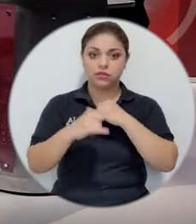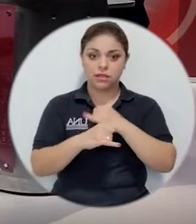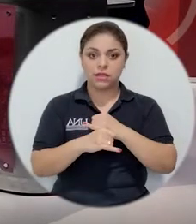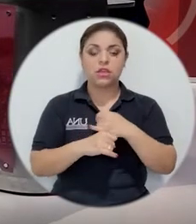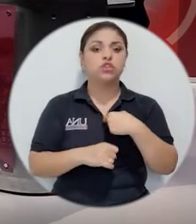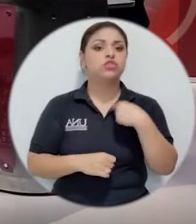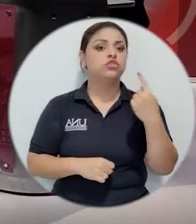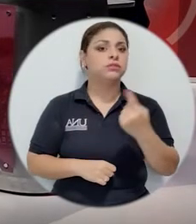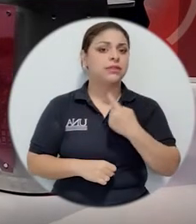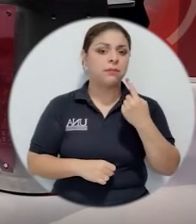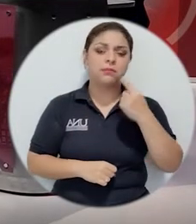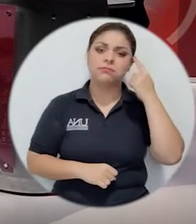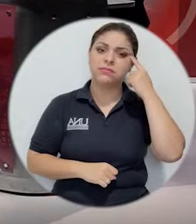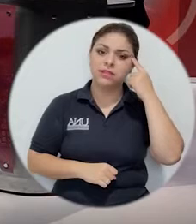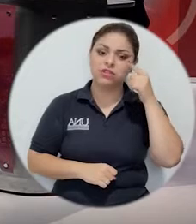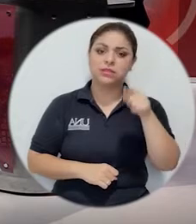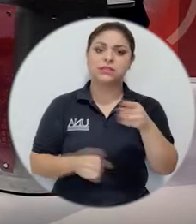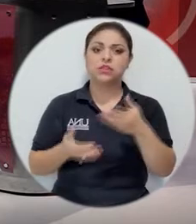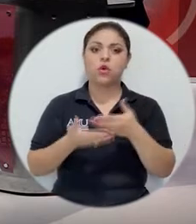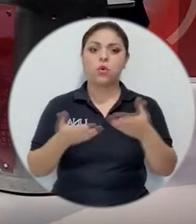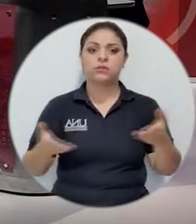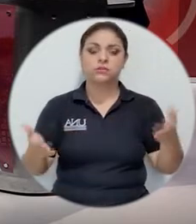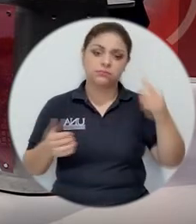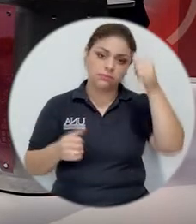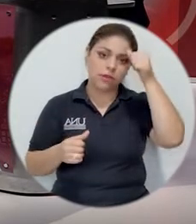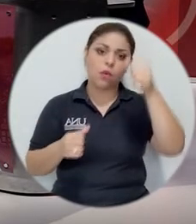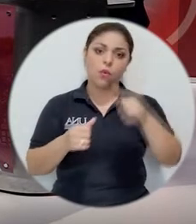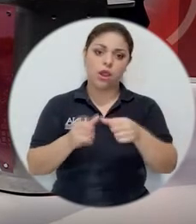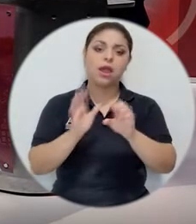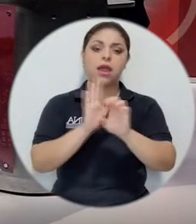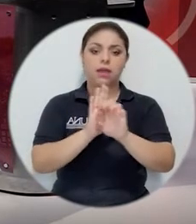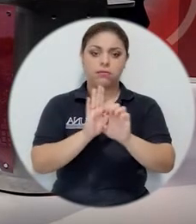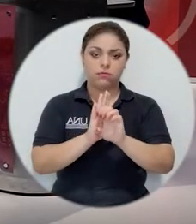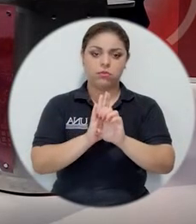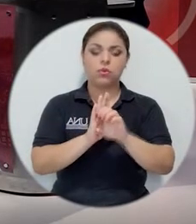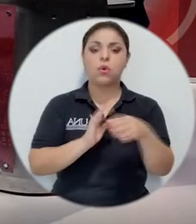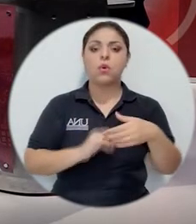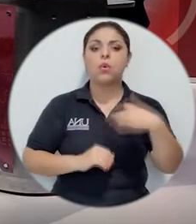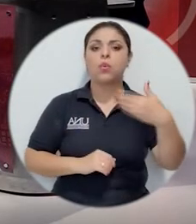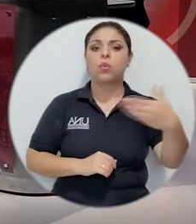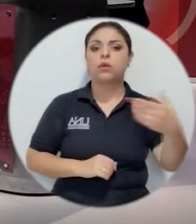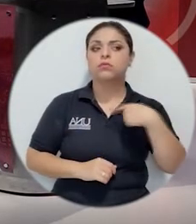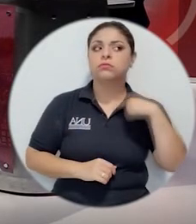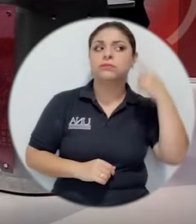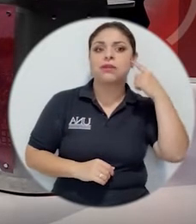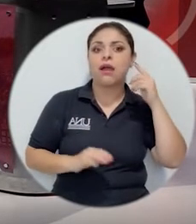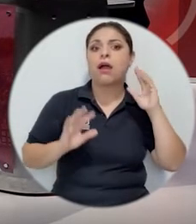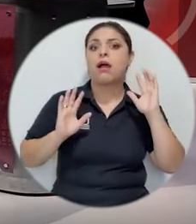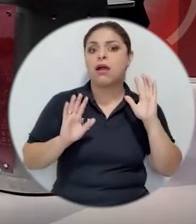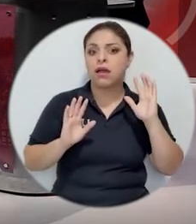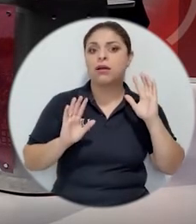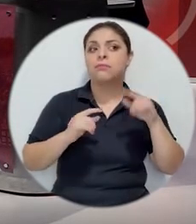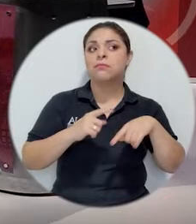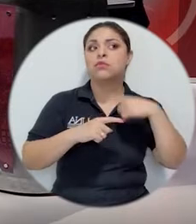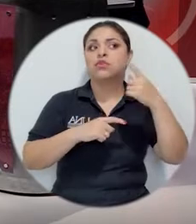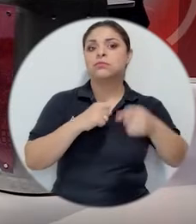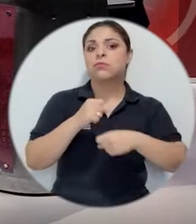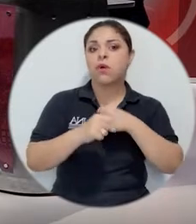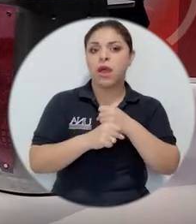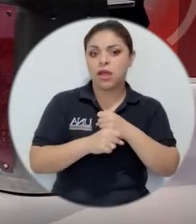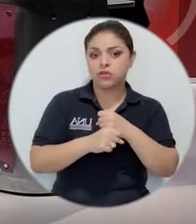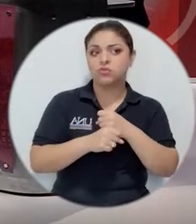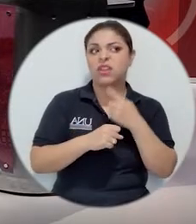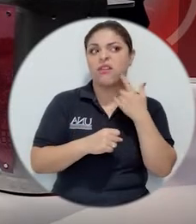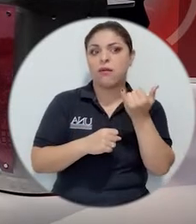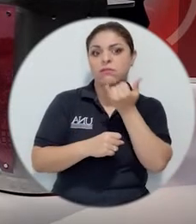política internacional. Yo siempre que reflexiono sobre estas cosas me recuerdo, por ejemplo, cuando uno suponía que iba a